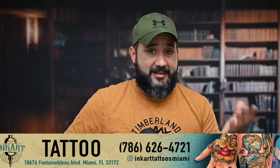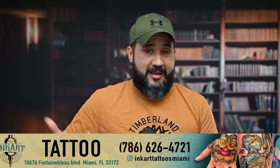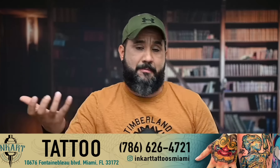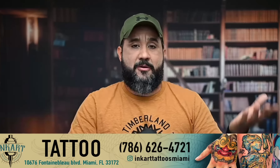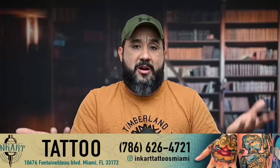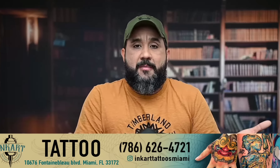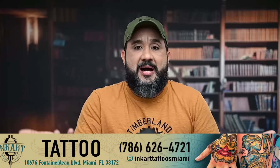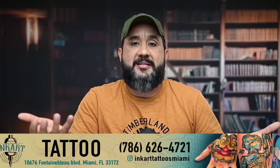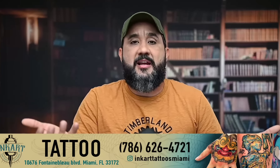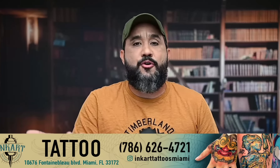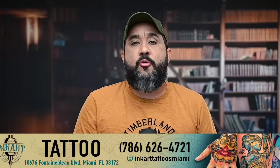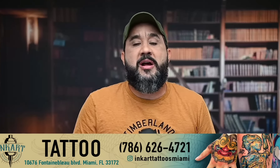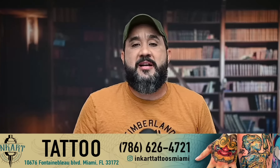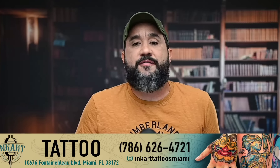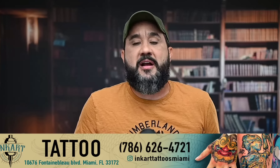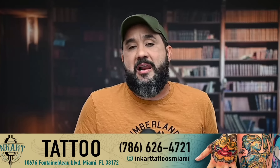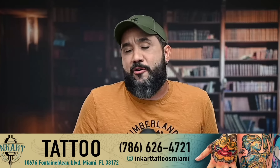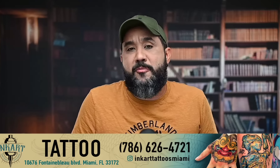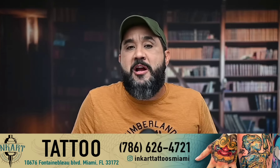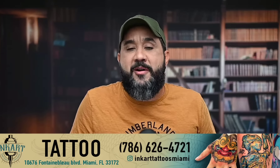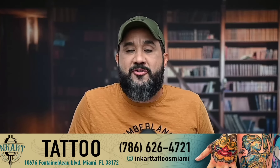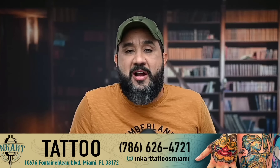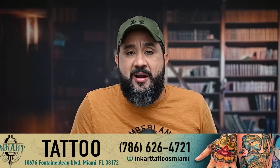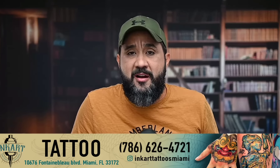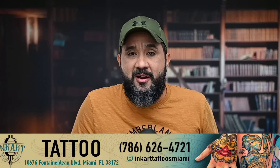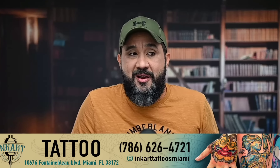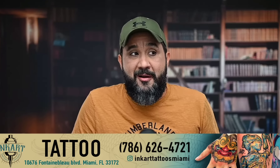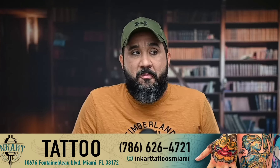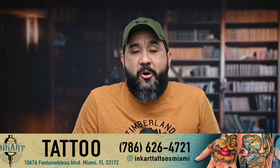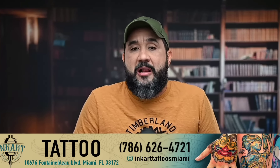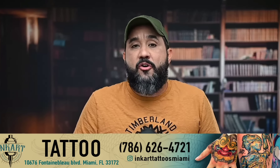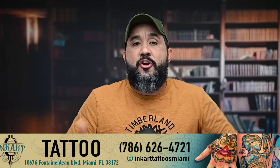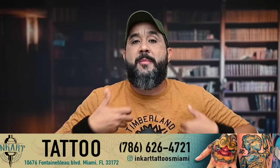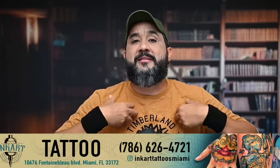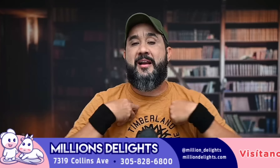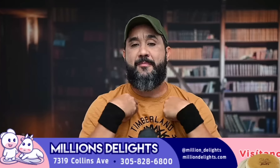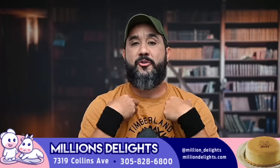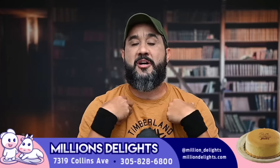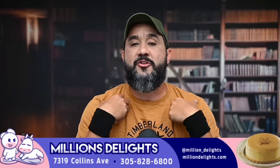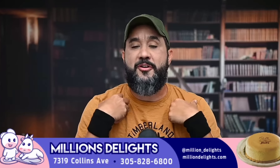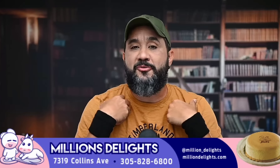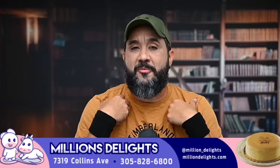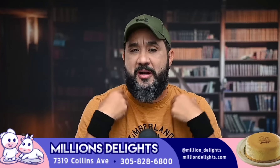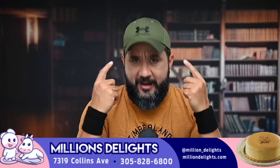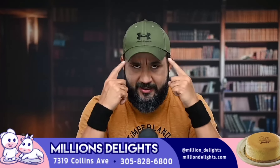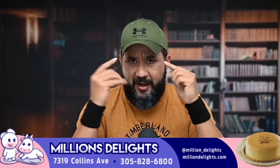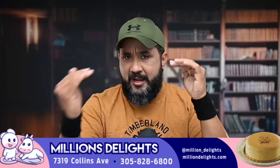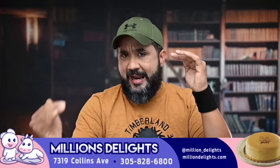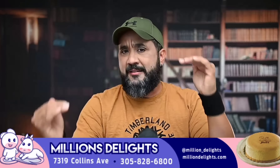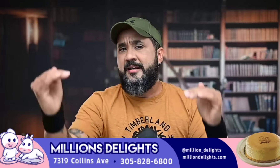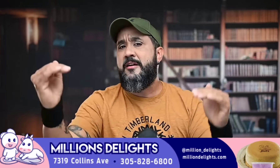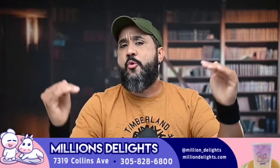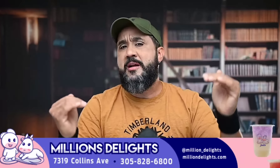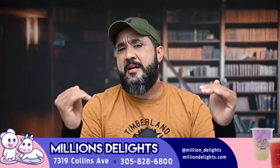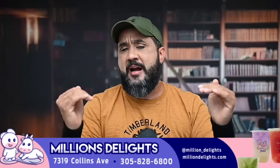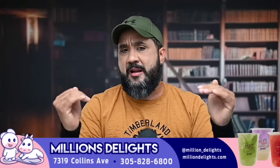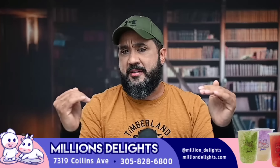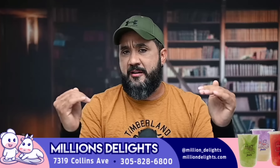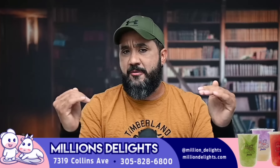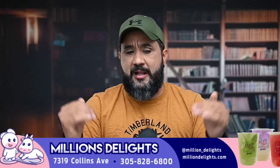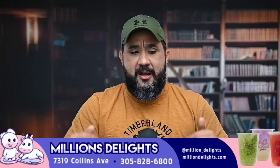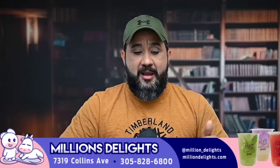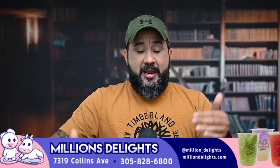cambias el panorama así que yo no voy a sacrificar la economía venezolana por algo que no me estás reportando ningún tipo de ganancia entienden Cuál es el